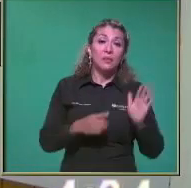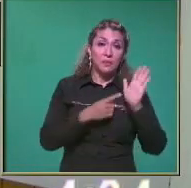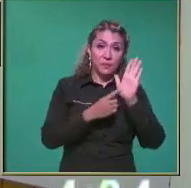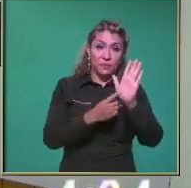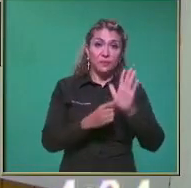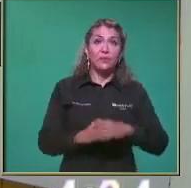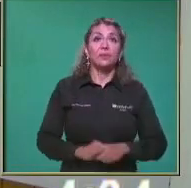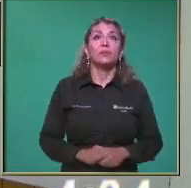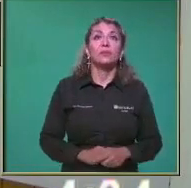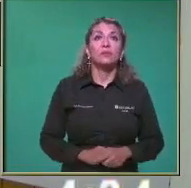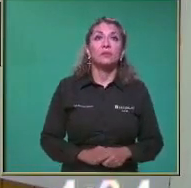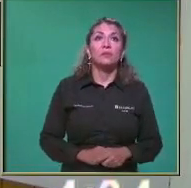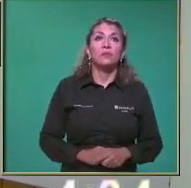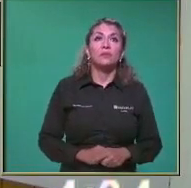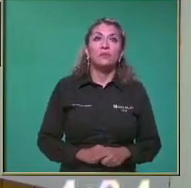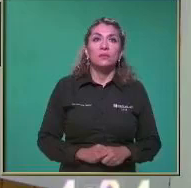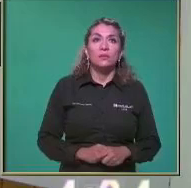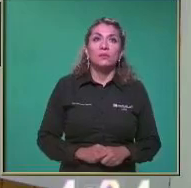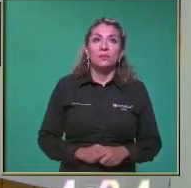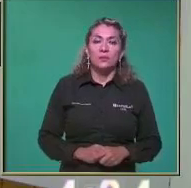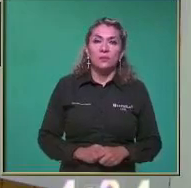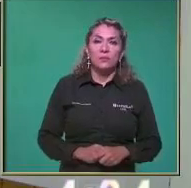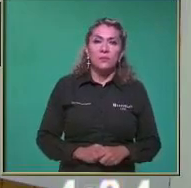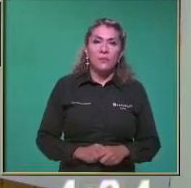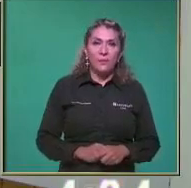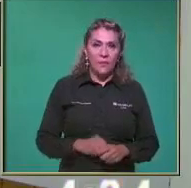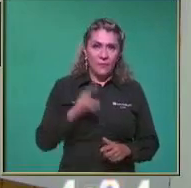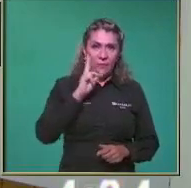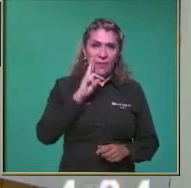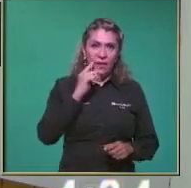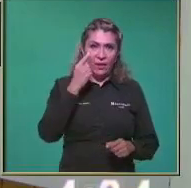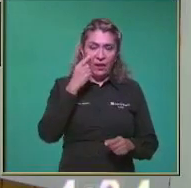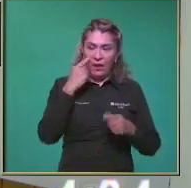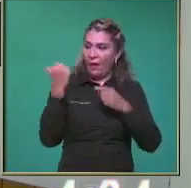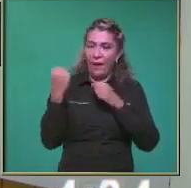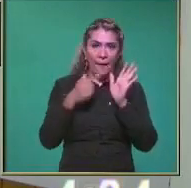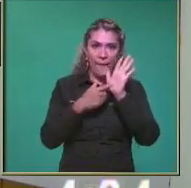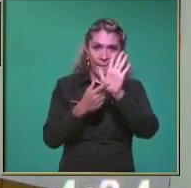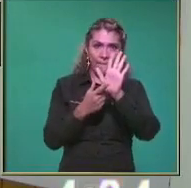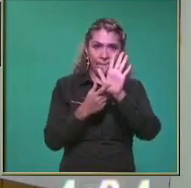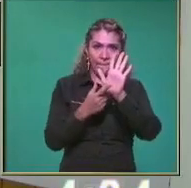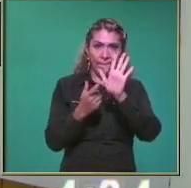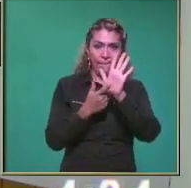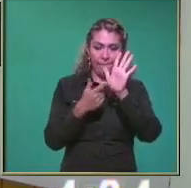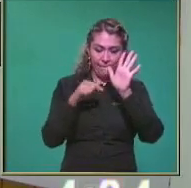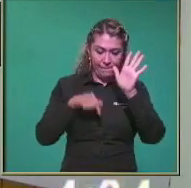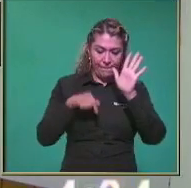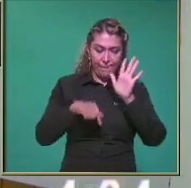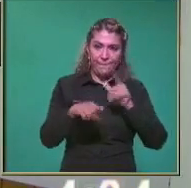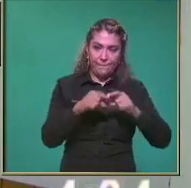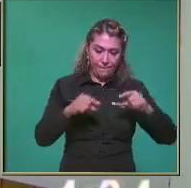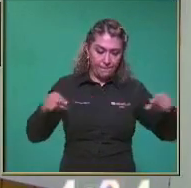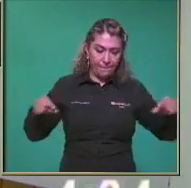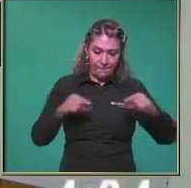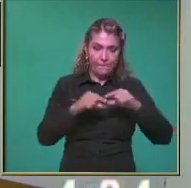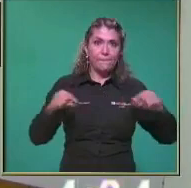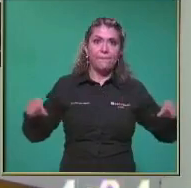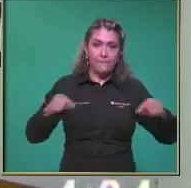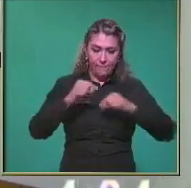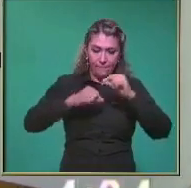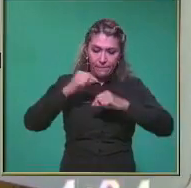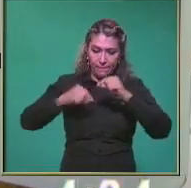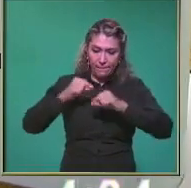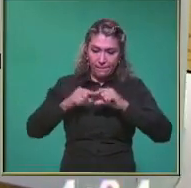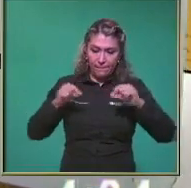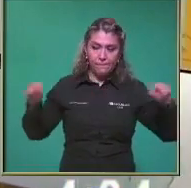mostrarles. Ah, bueno, me voy a quedar aquí en el escritorio para que sea más fácil para los chicos. Bueno, aquí tengo un listón, ¿sí? Este sería